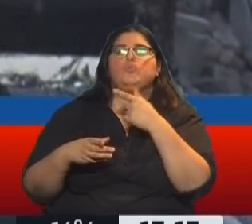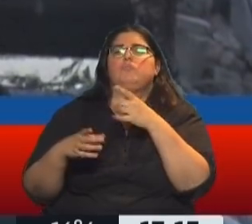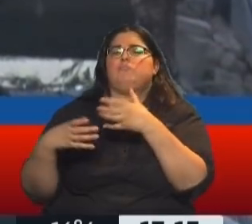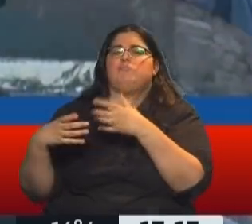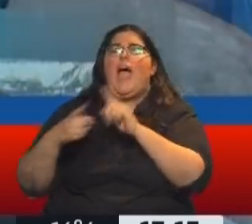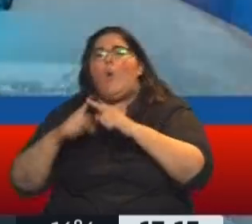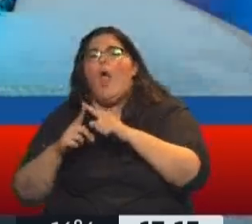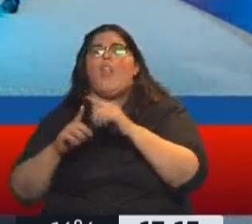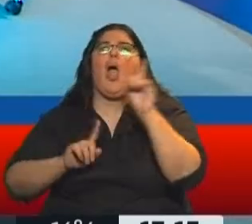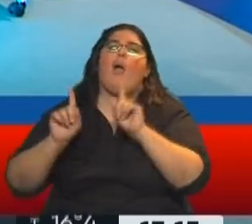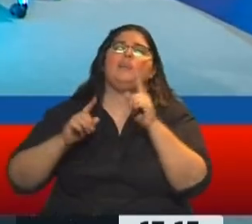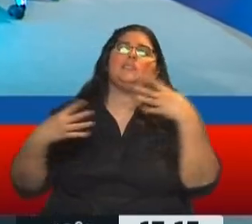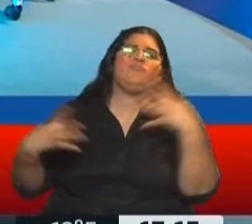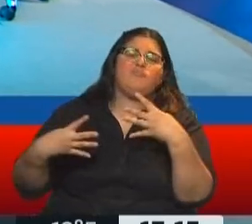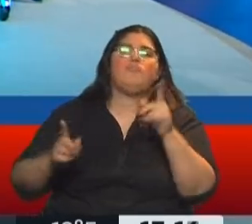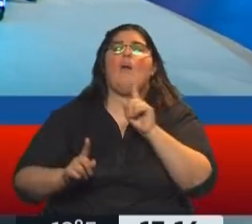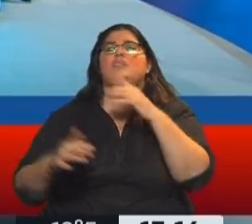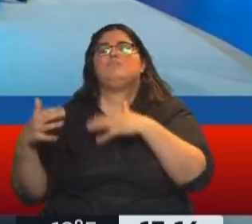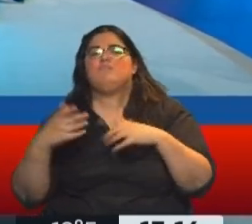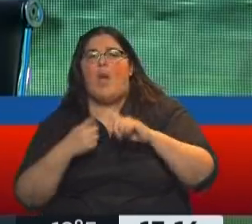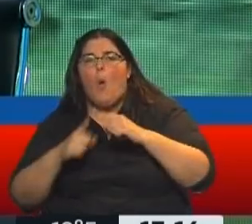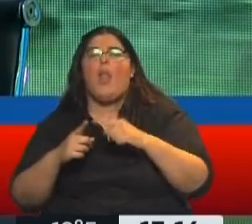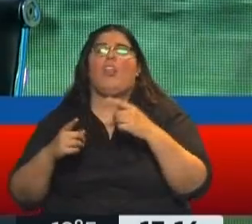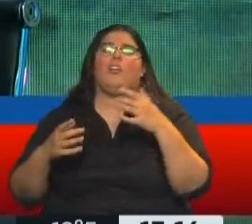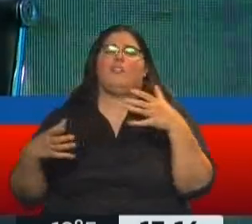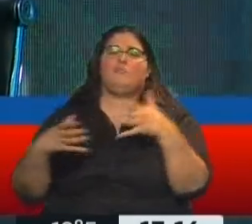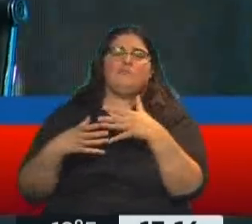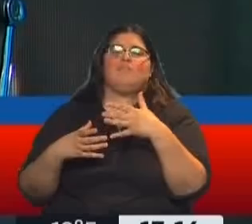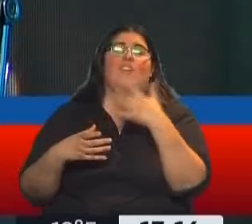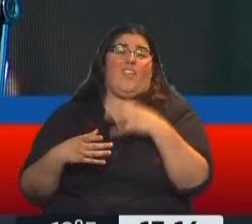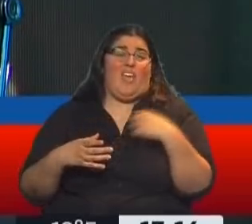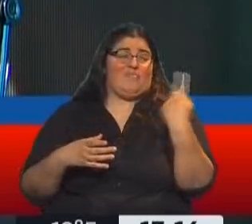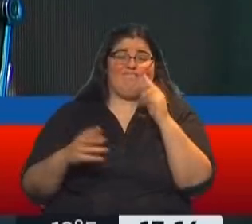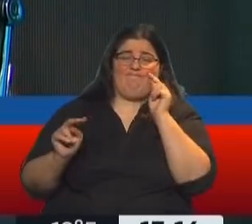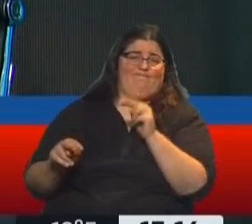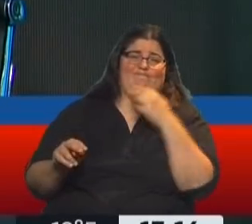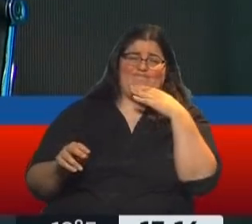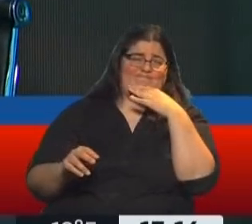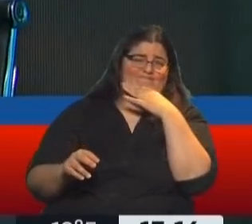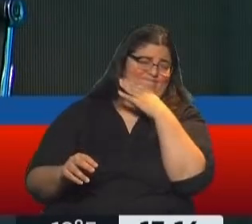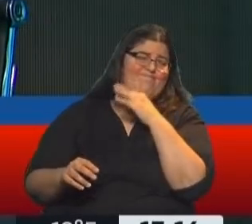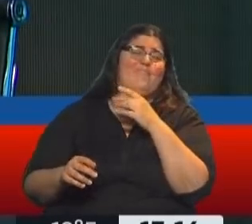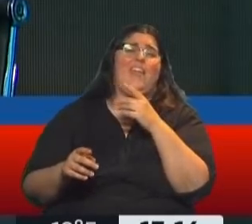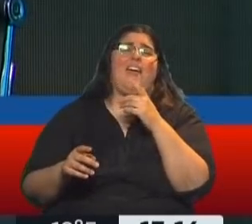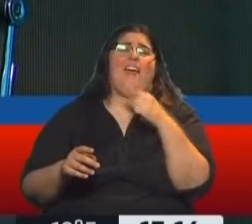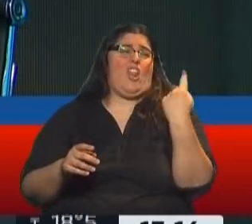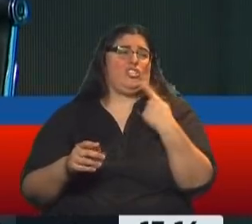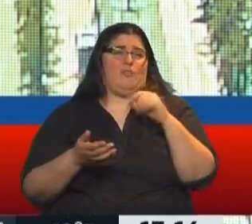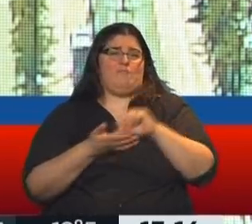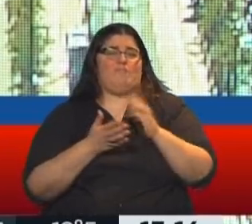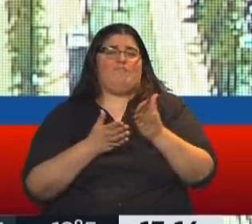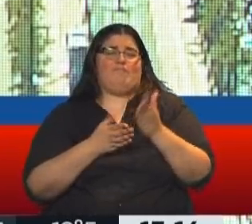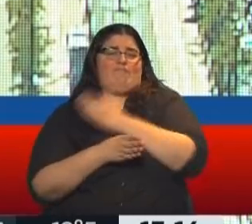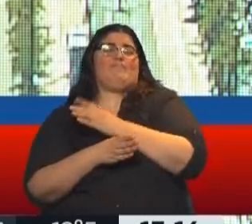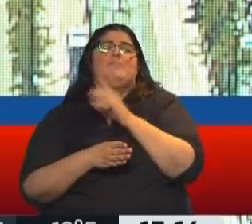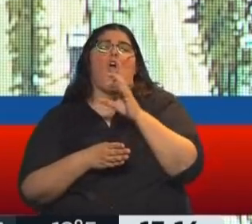un momento enfrentándose, pero es una cosa prácticamente incomprensible e inmanejable para Occidente. Y que confirma